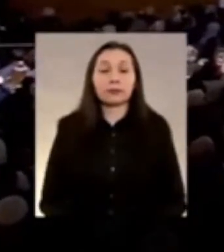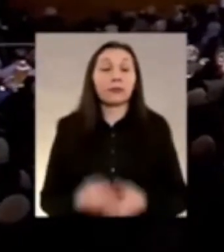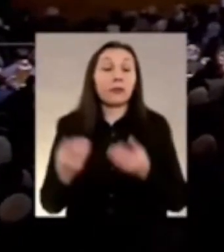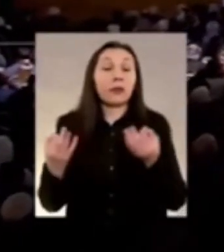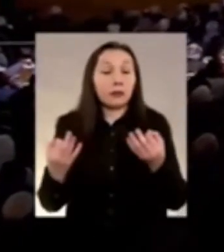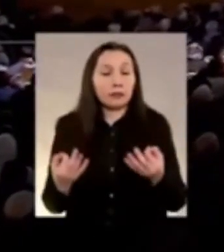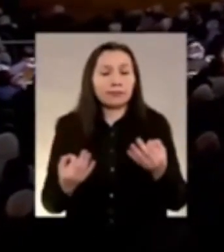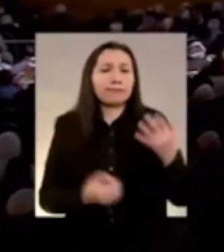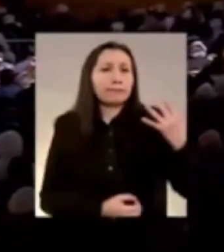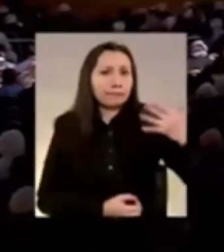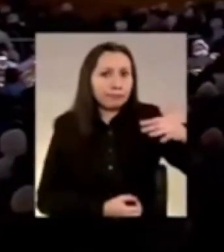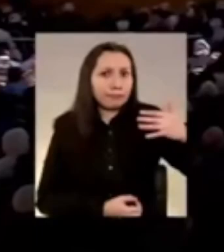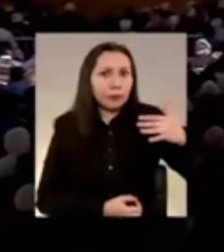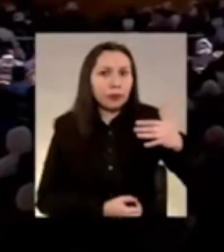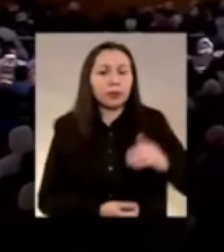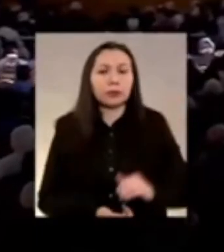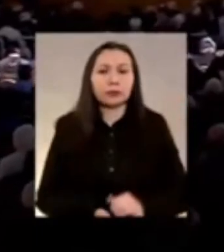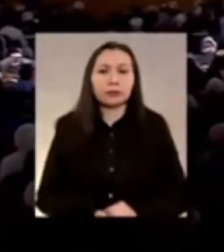Resulta indispensable.